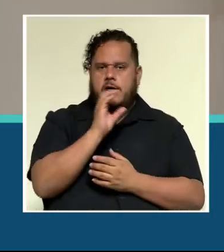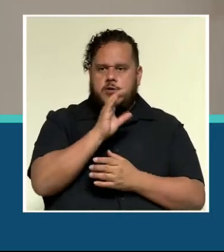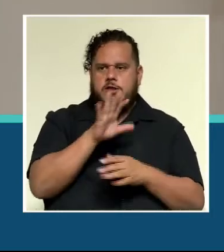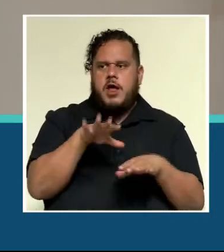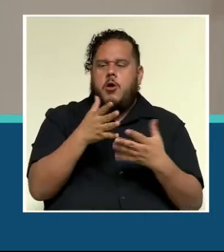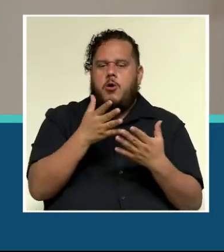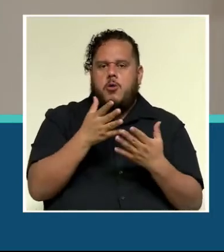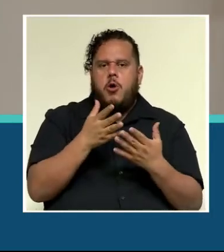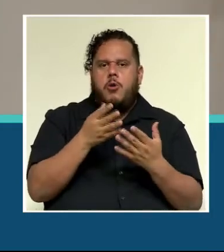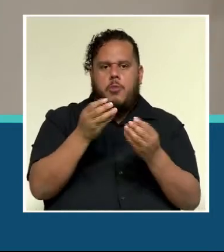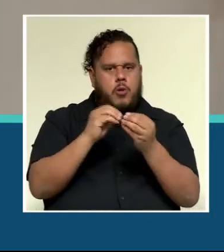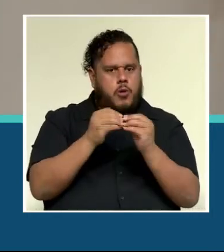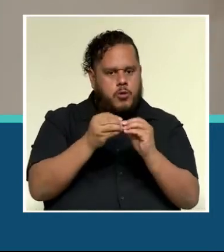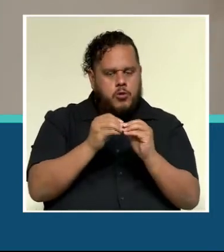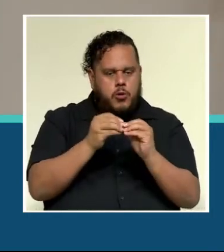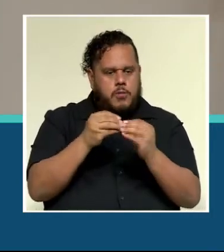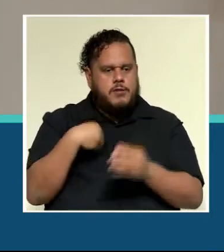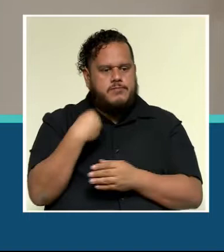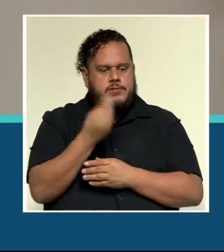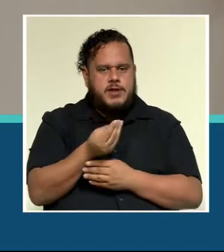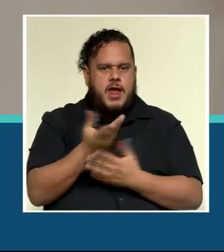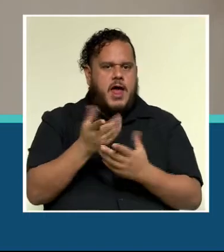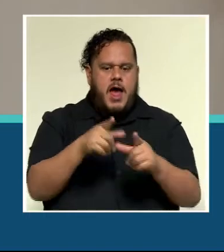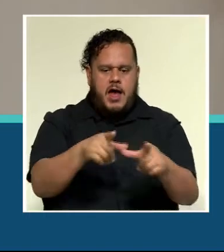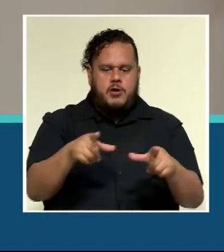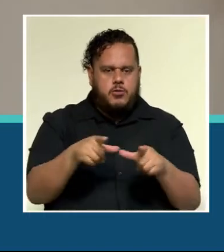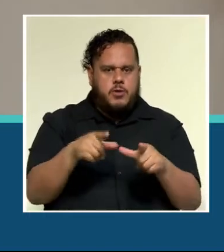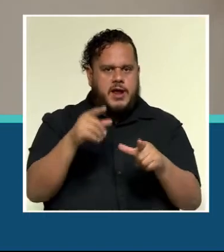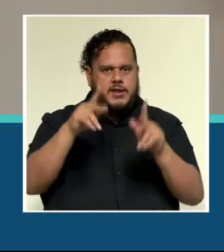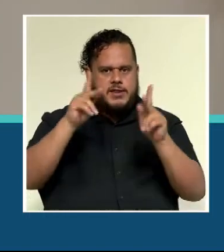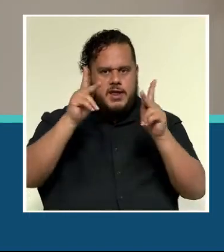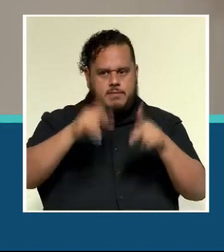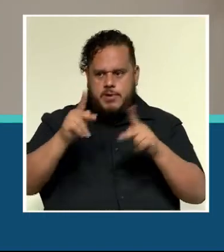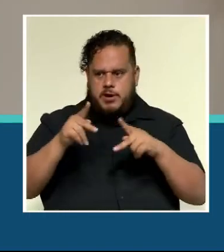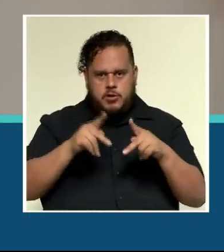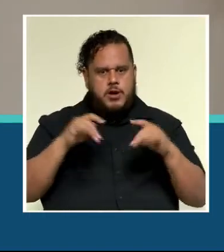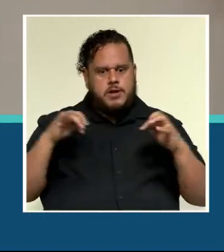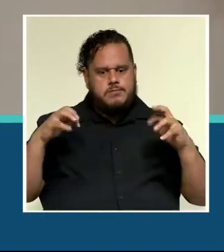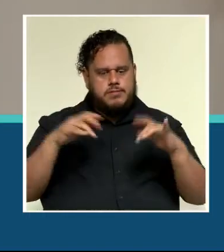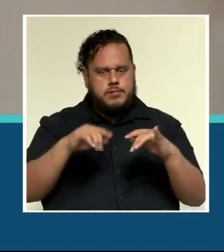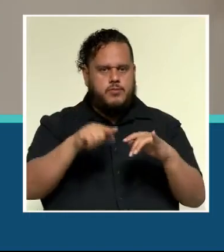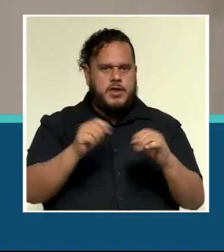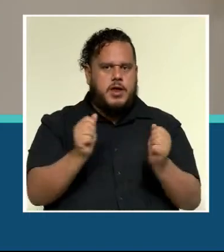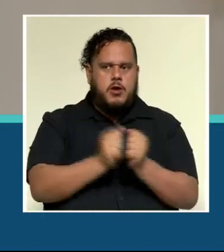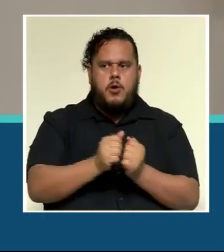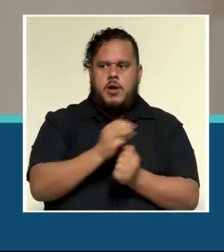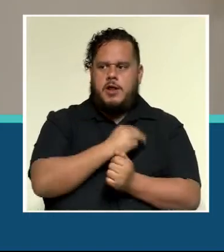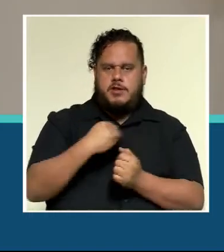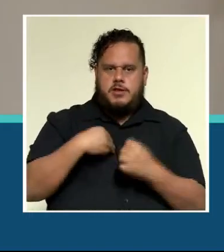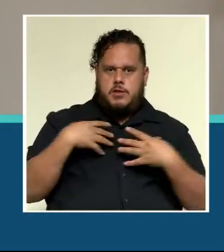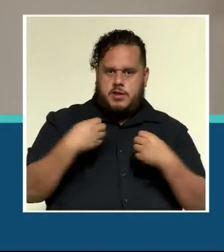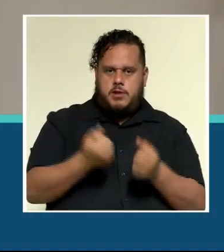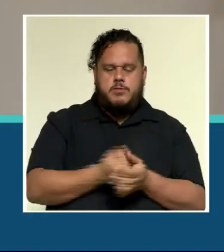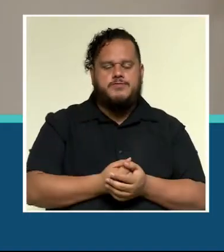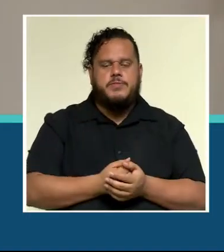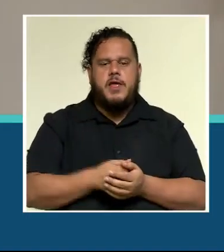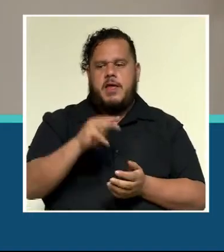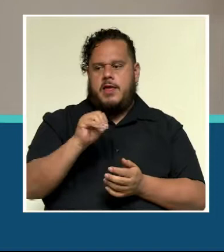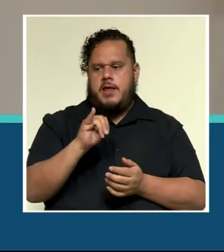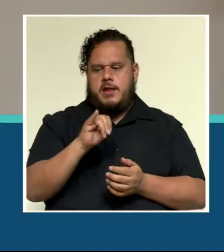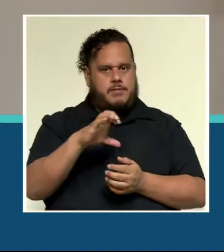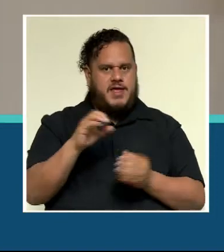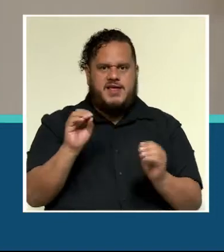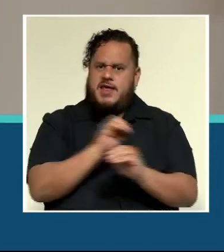distintos lugares en donde se realizan los espectáculos o eventos de concentración masiva en conjunto con el Ministerio de Salud. El MEIC en